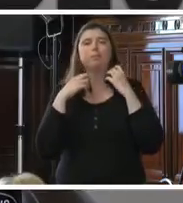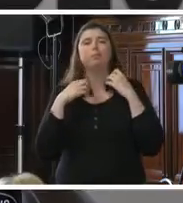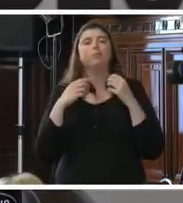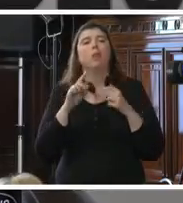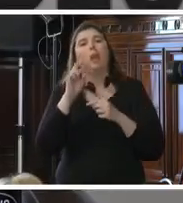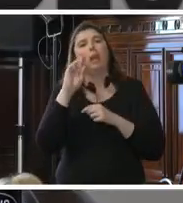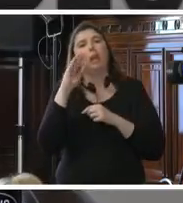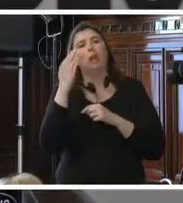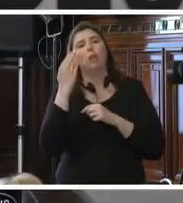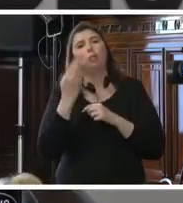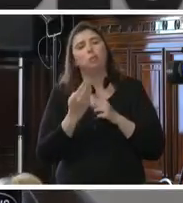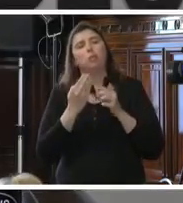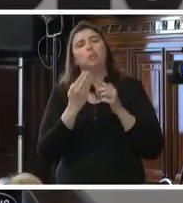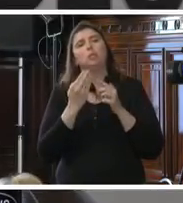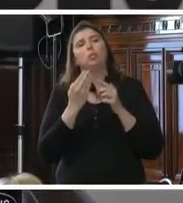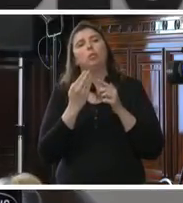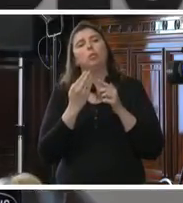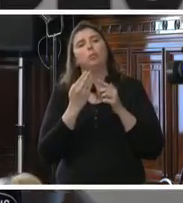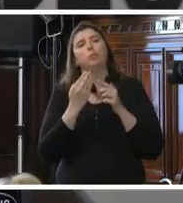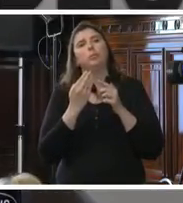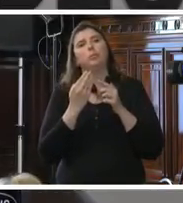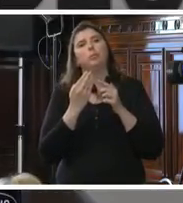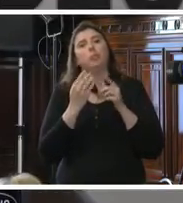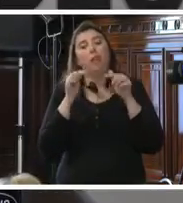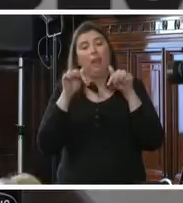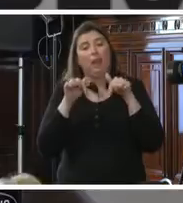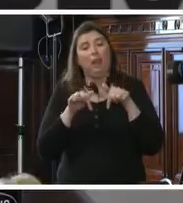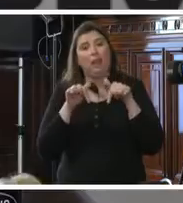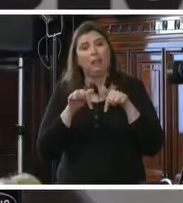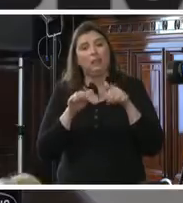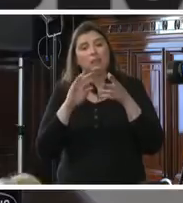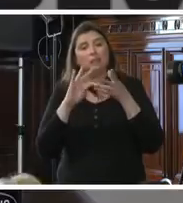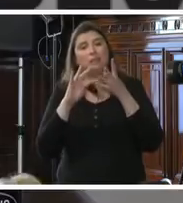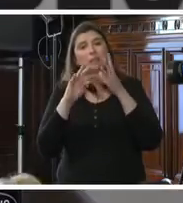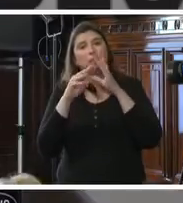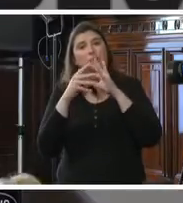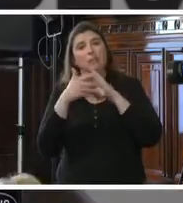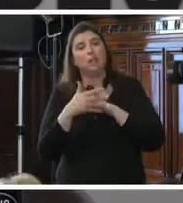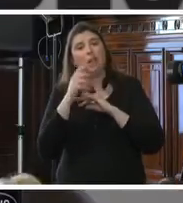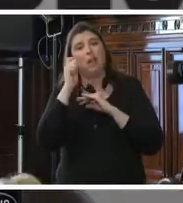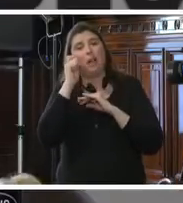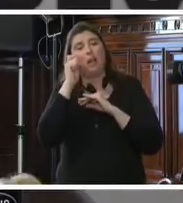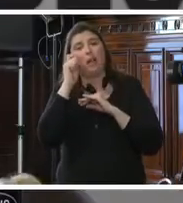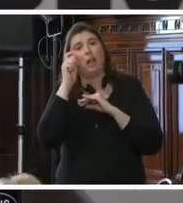El reconocimiento de esta capacidad de